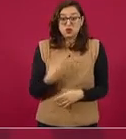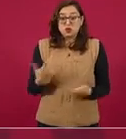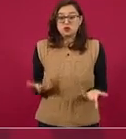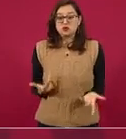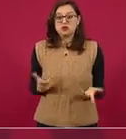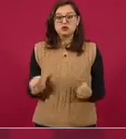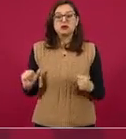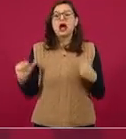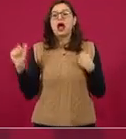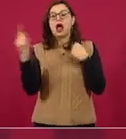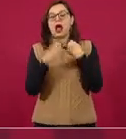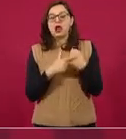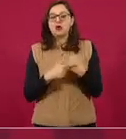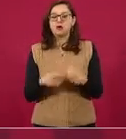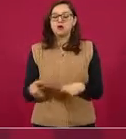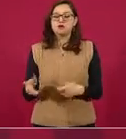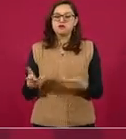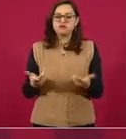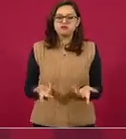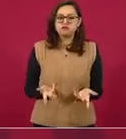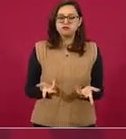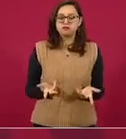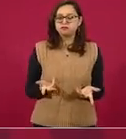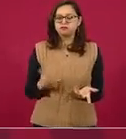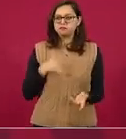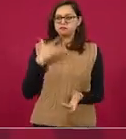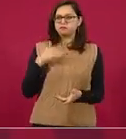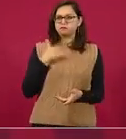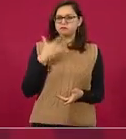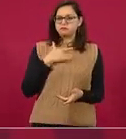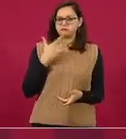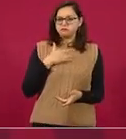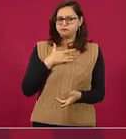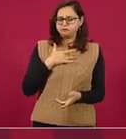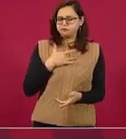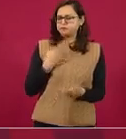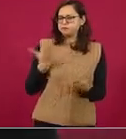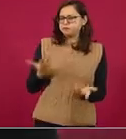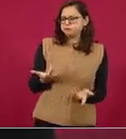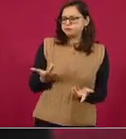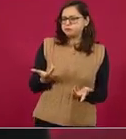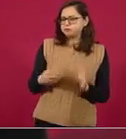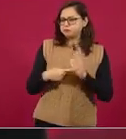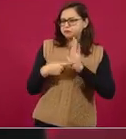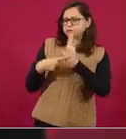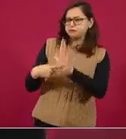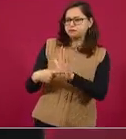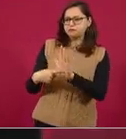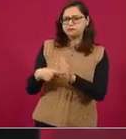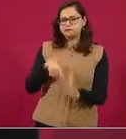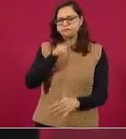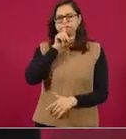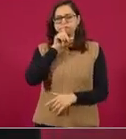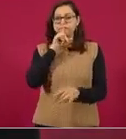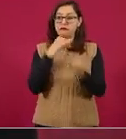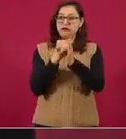confirmarlo, pero como fue tendencia a nivel internacional, no